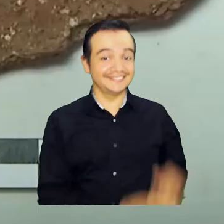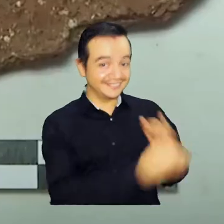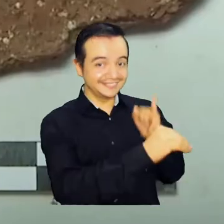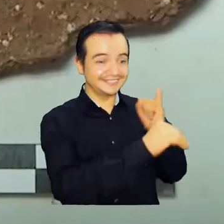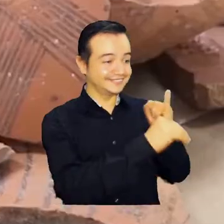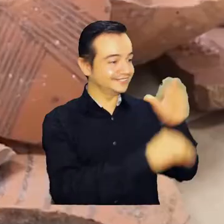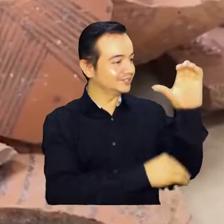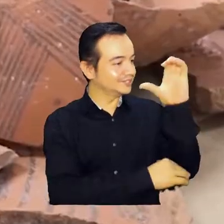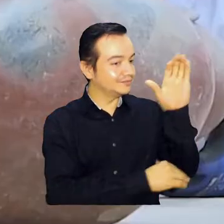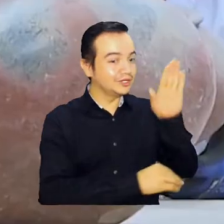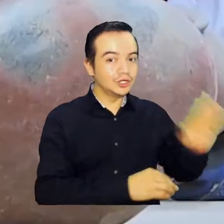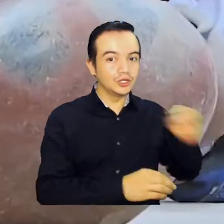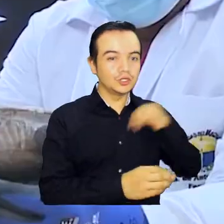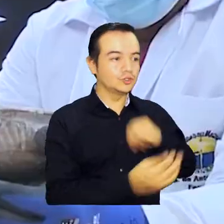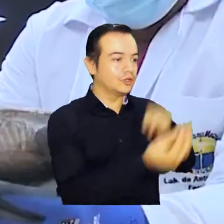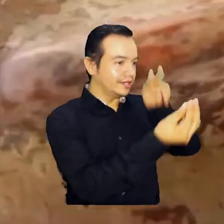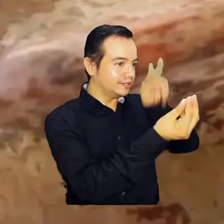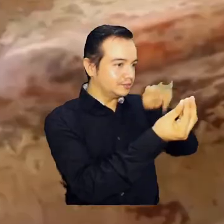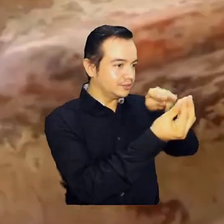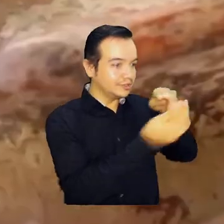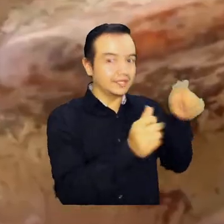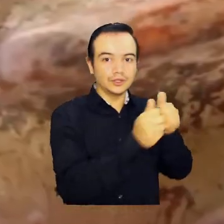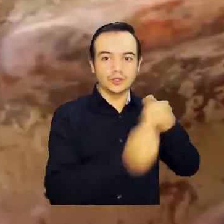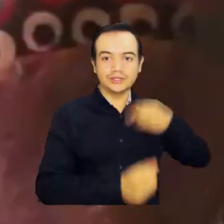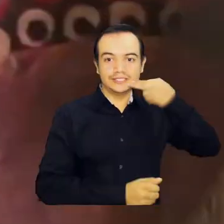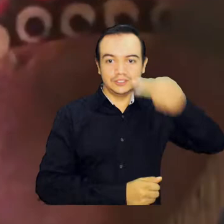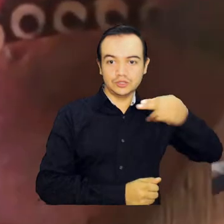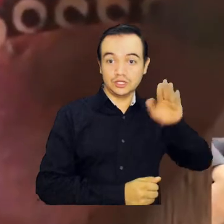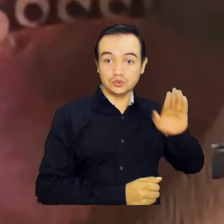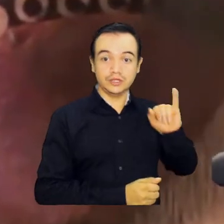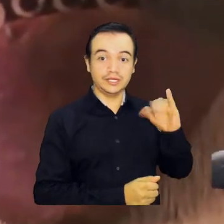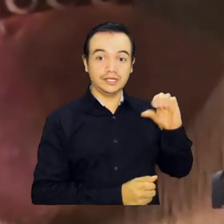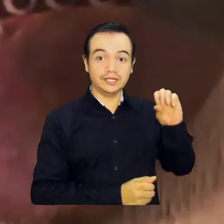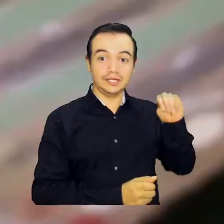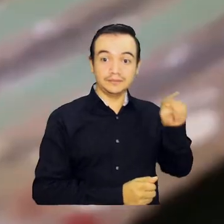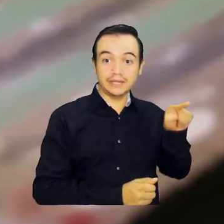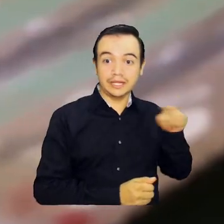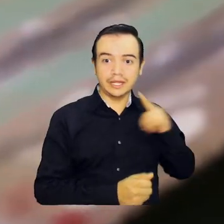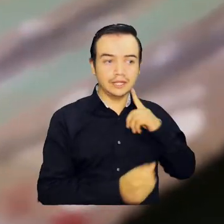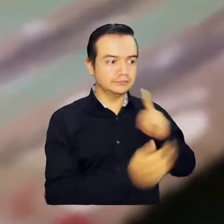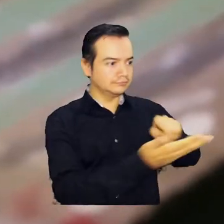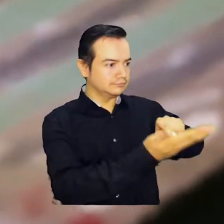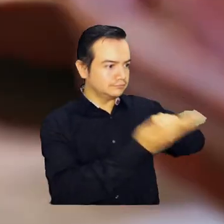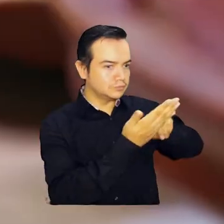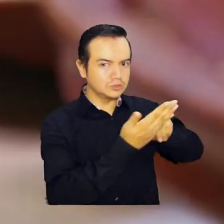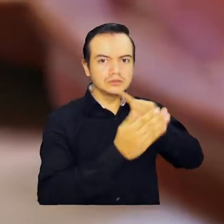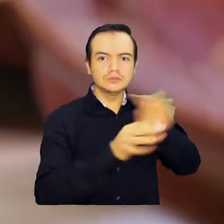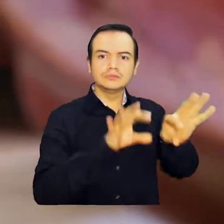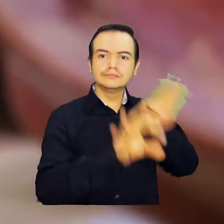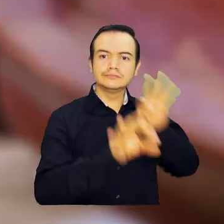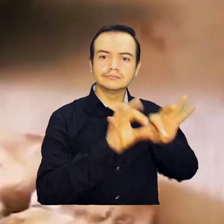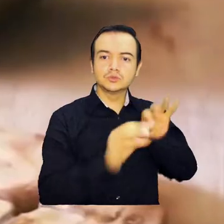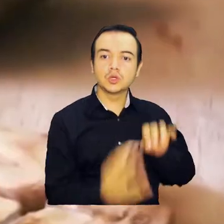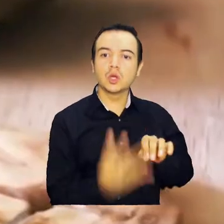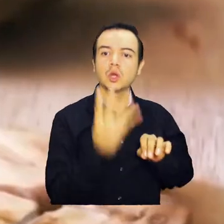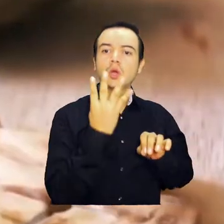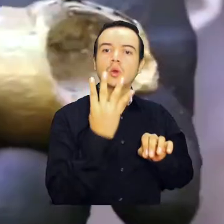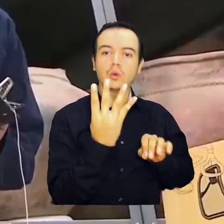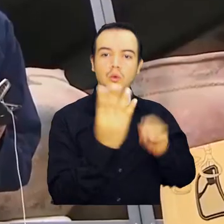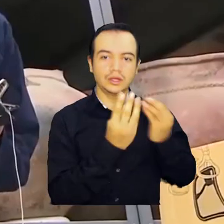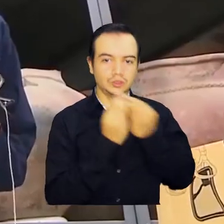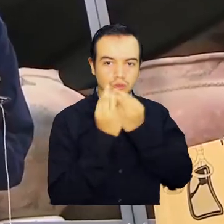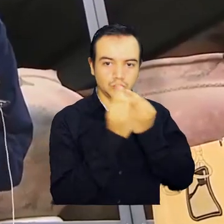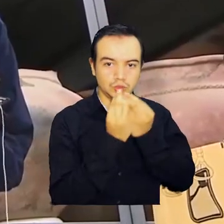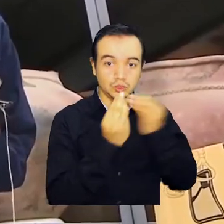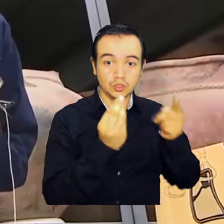El Instituto Colombiano de Antropología e Historia, ICAN, presentó recientemente los resultados de la elección de los cuatro consejeros